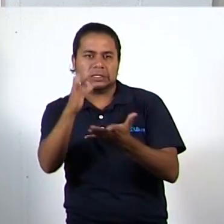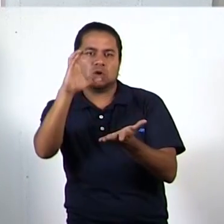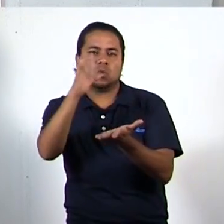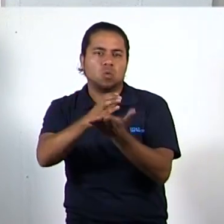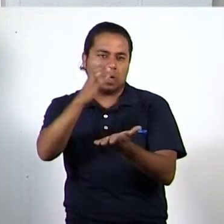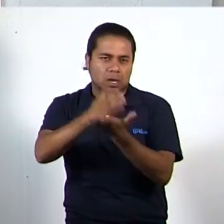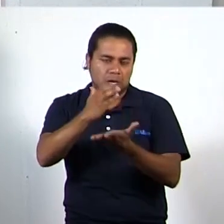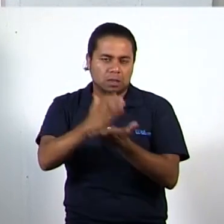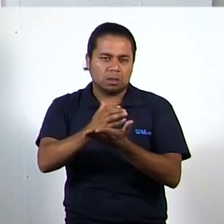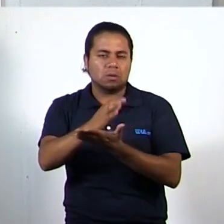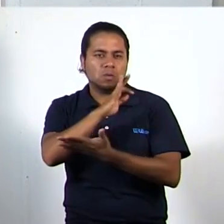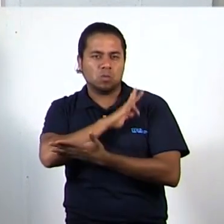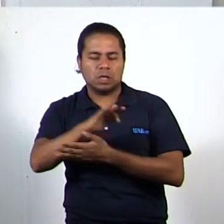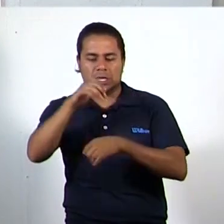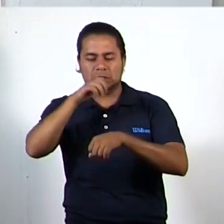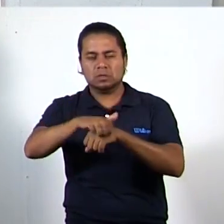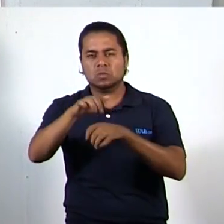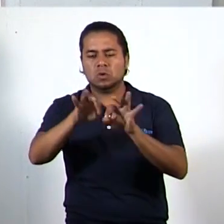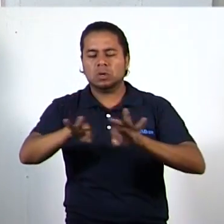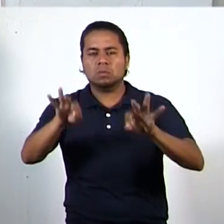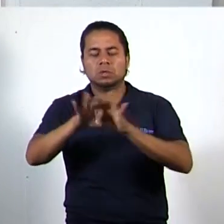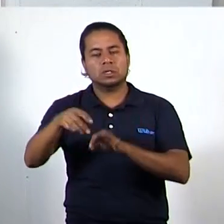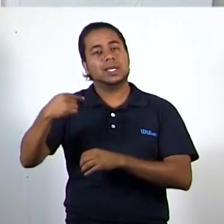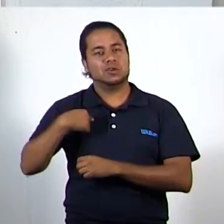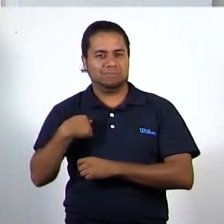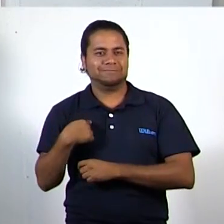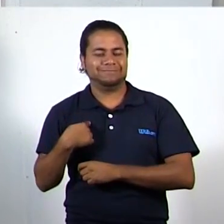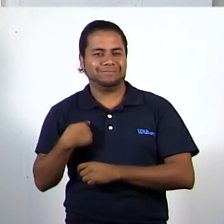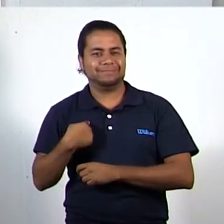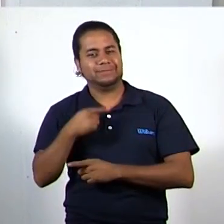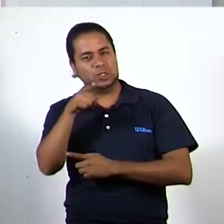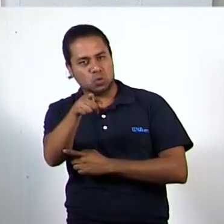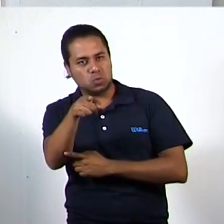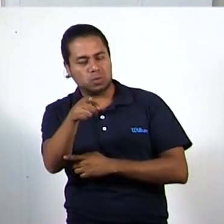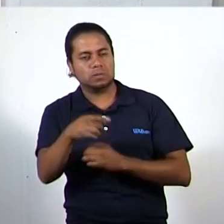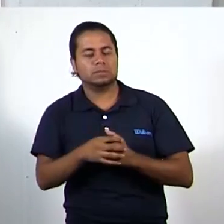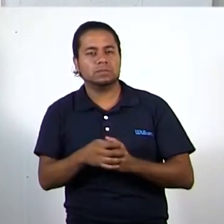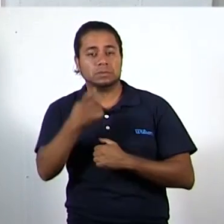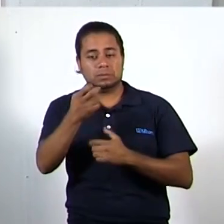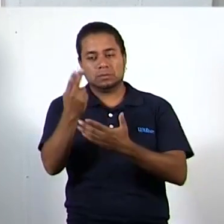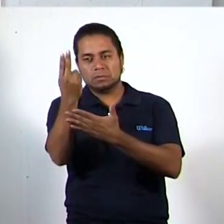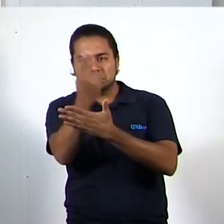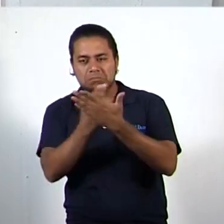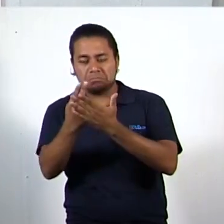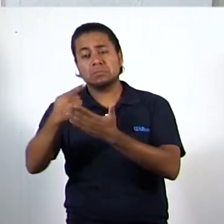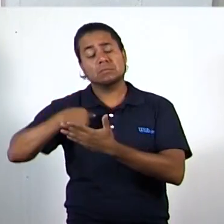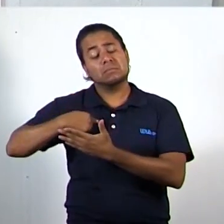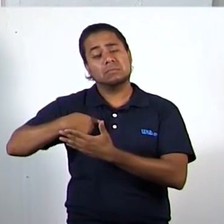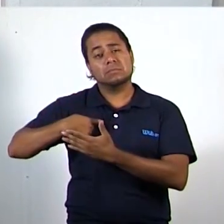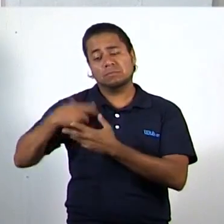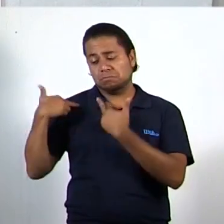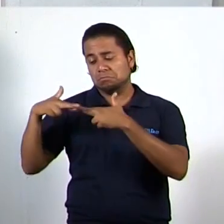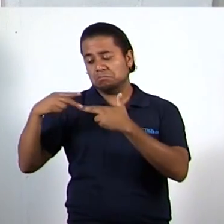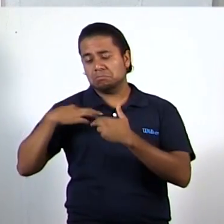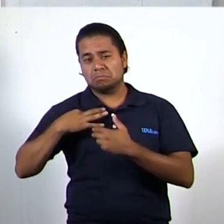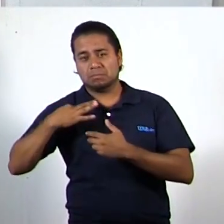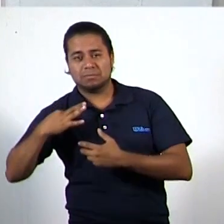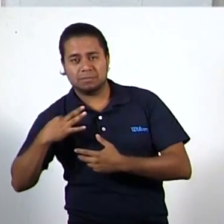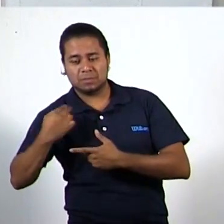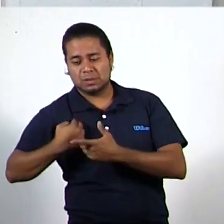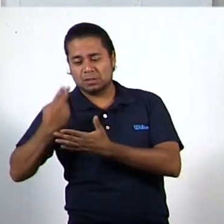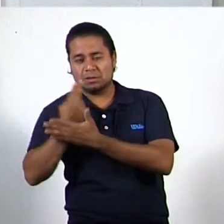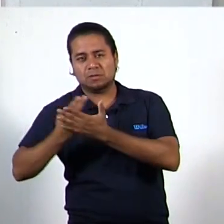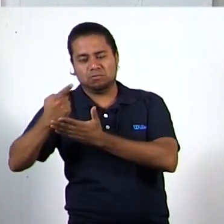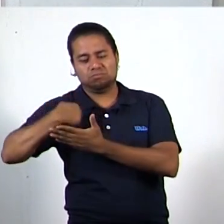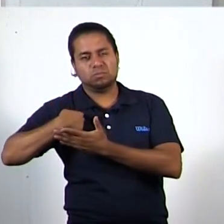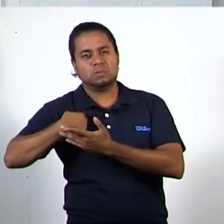también, que el número más importante eres tú. En este caso, este dibujo me representa a mí, y que el número más